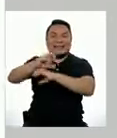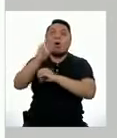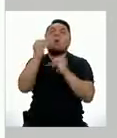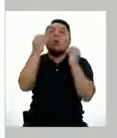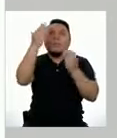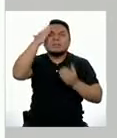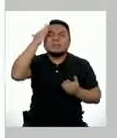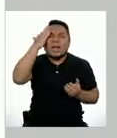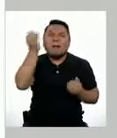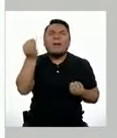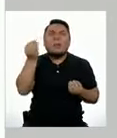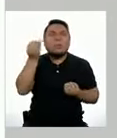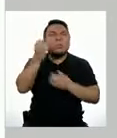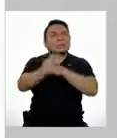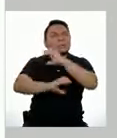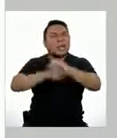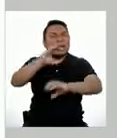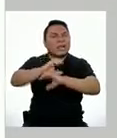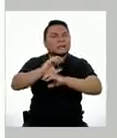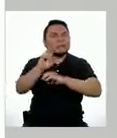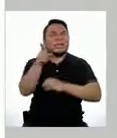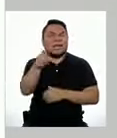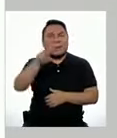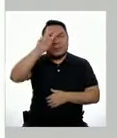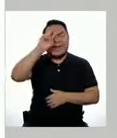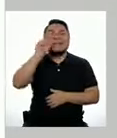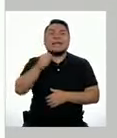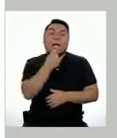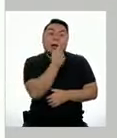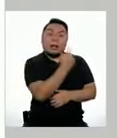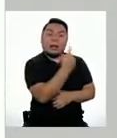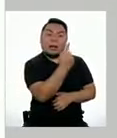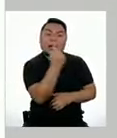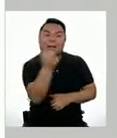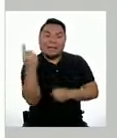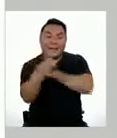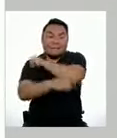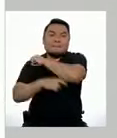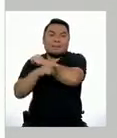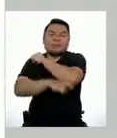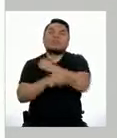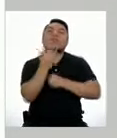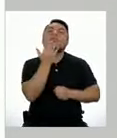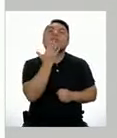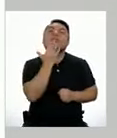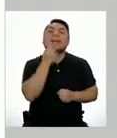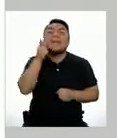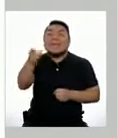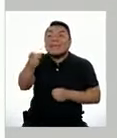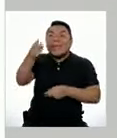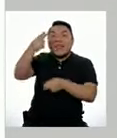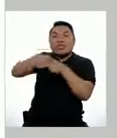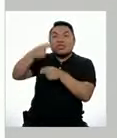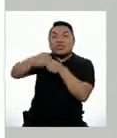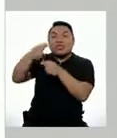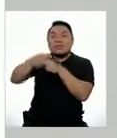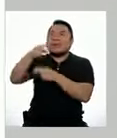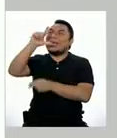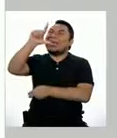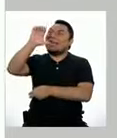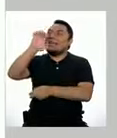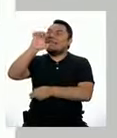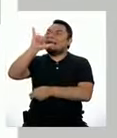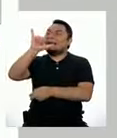derecha observamos que a cada país se le ha asignado un color. Eso se llama leyenda. Y si seguimos mirando